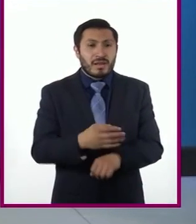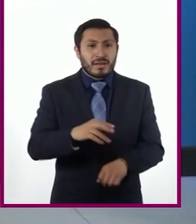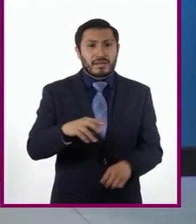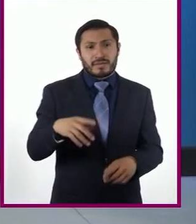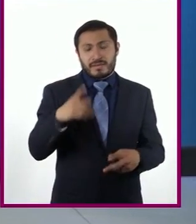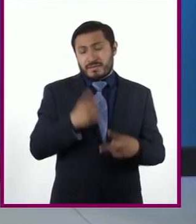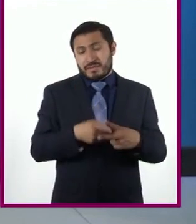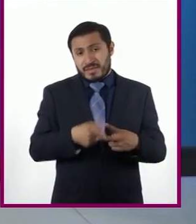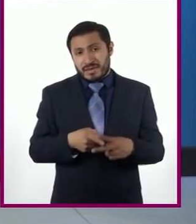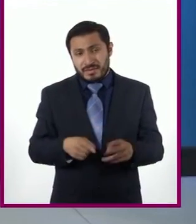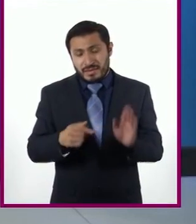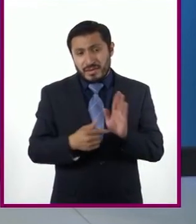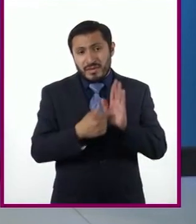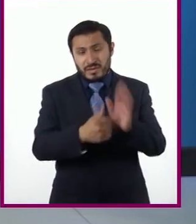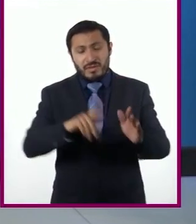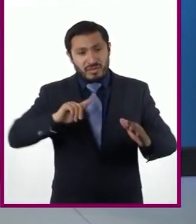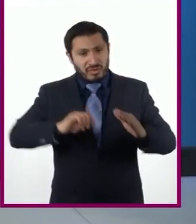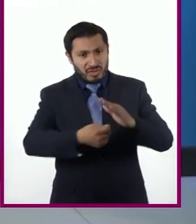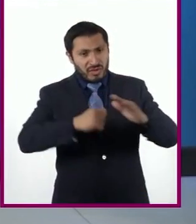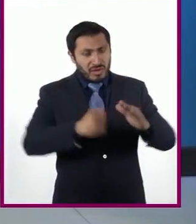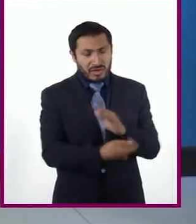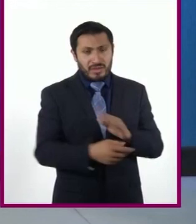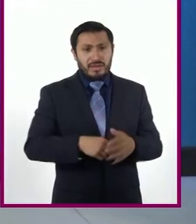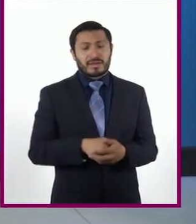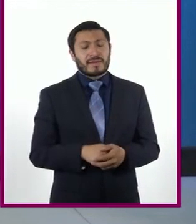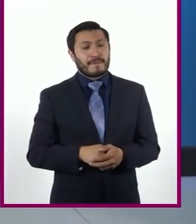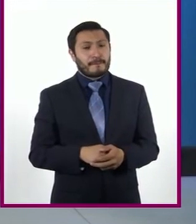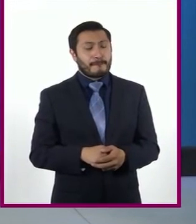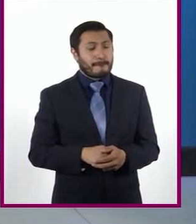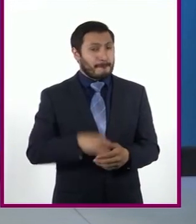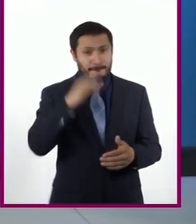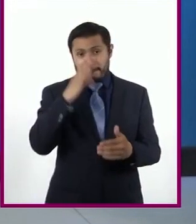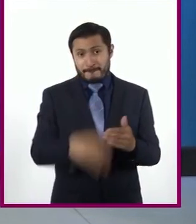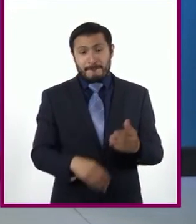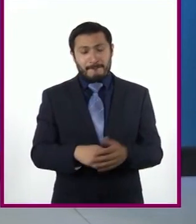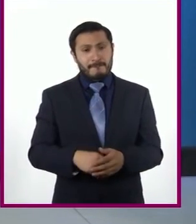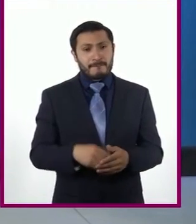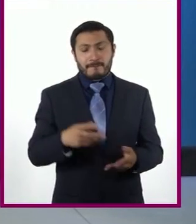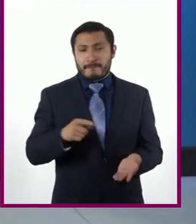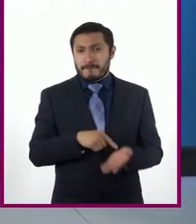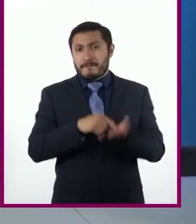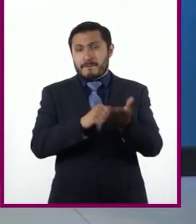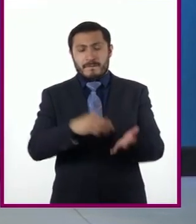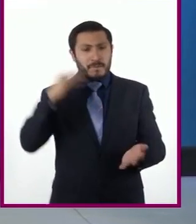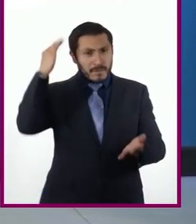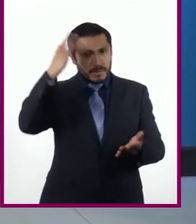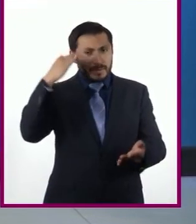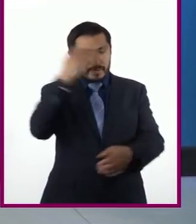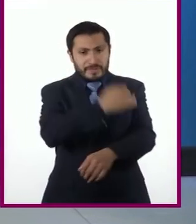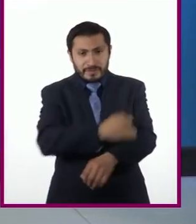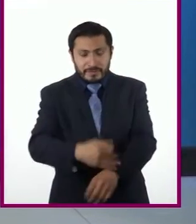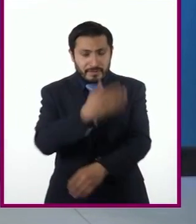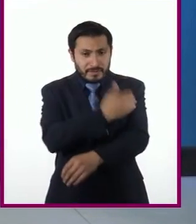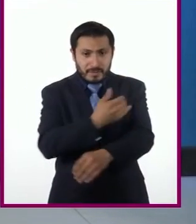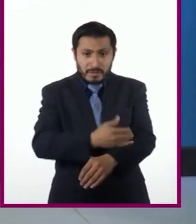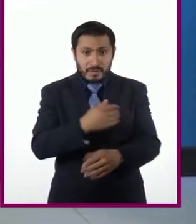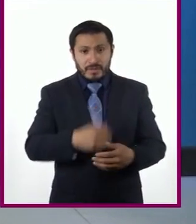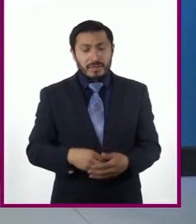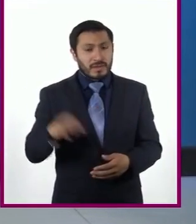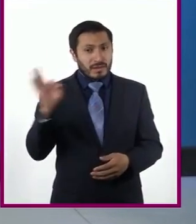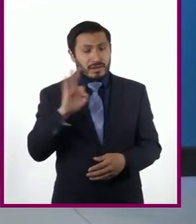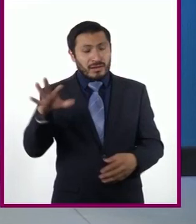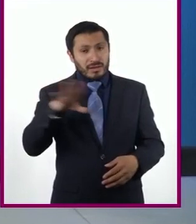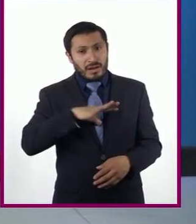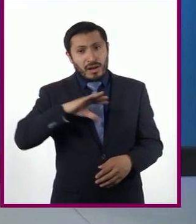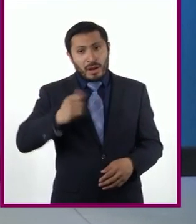lo propuesto por el técnico de instalación. Para terminar, les propongo que analicen con su familia y compañeros si